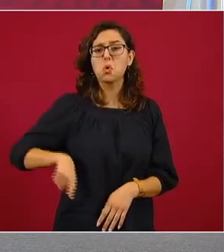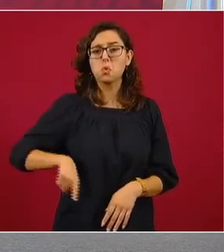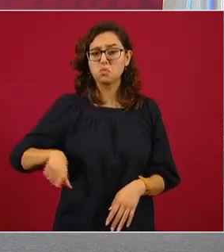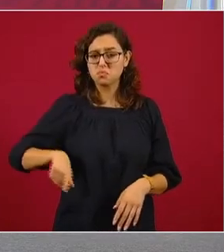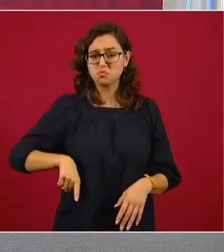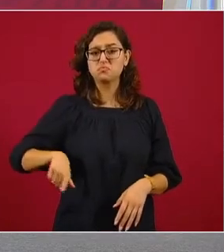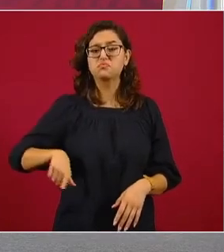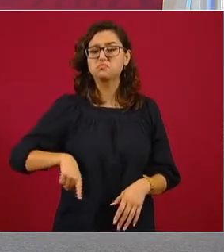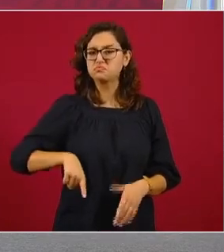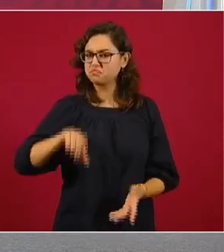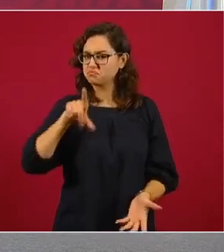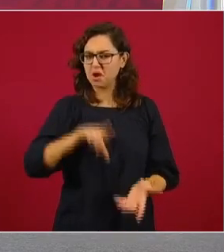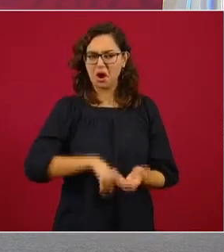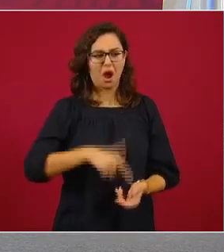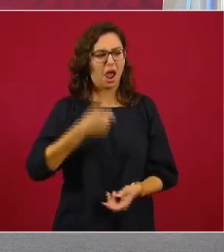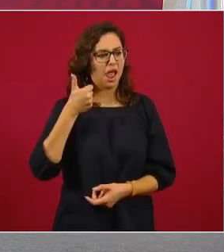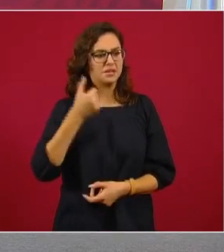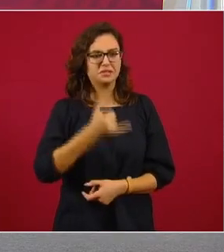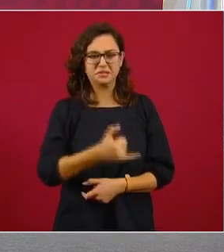político.